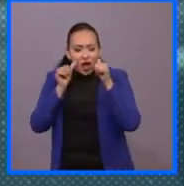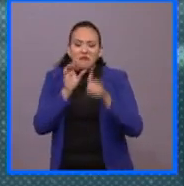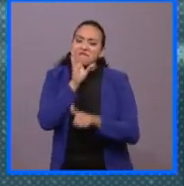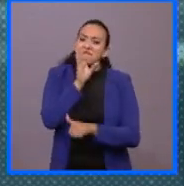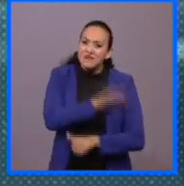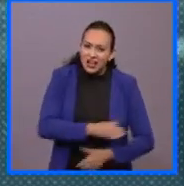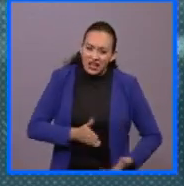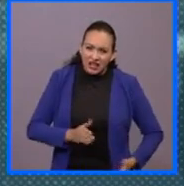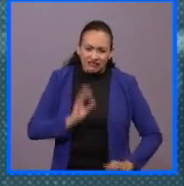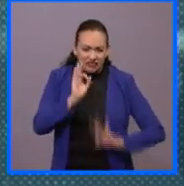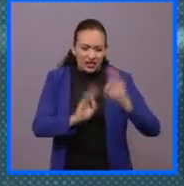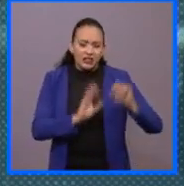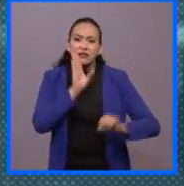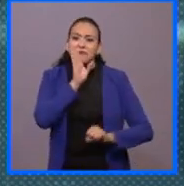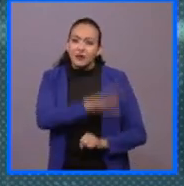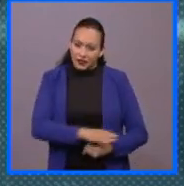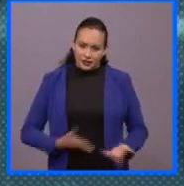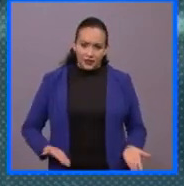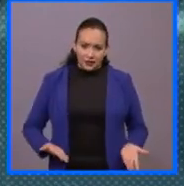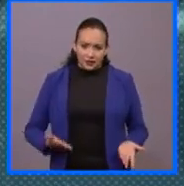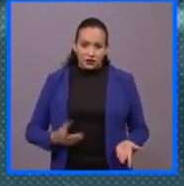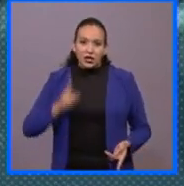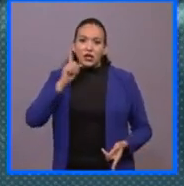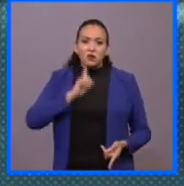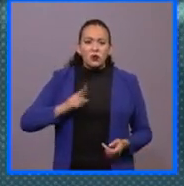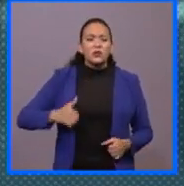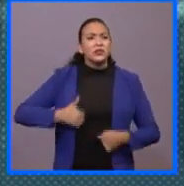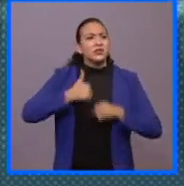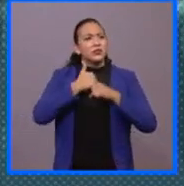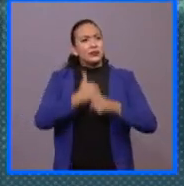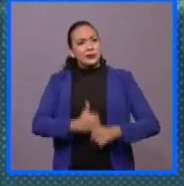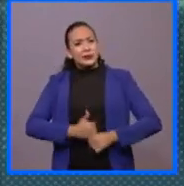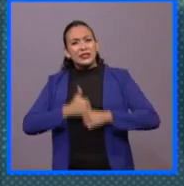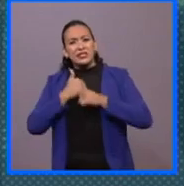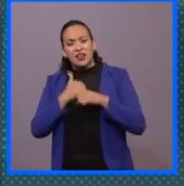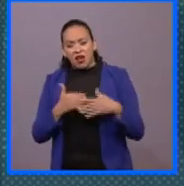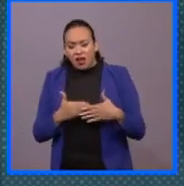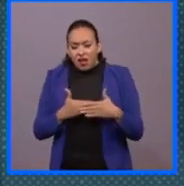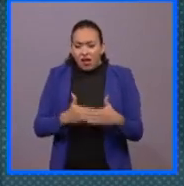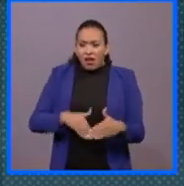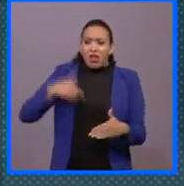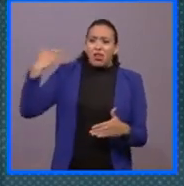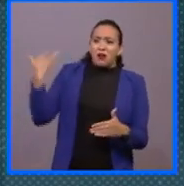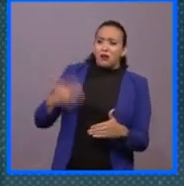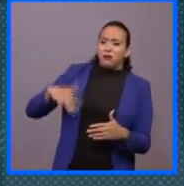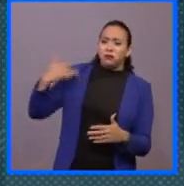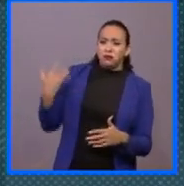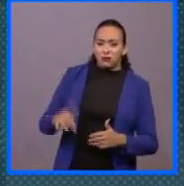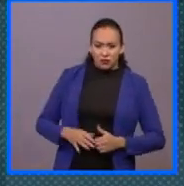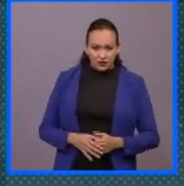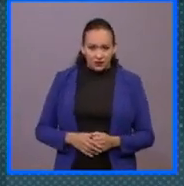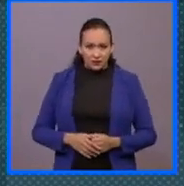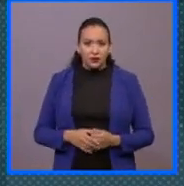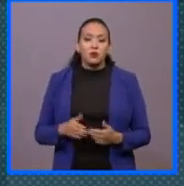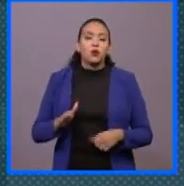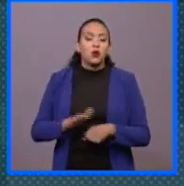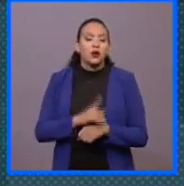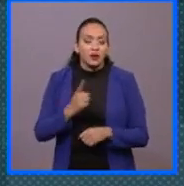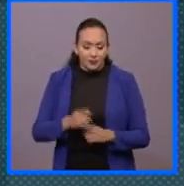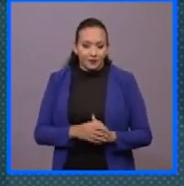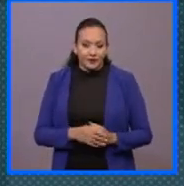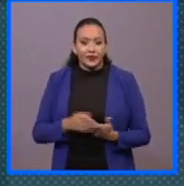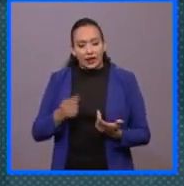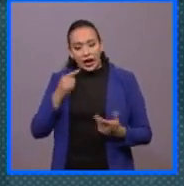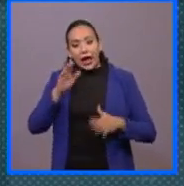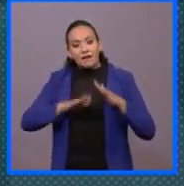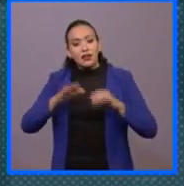estos desafíos con abuso rutinario se aprende a través de la socialización y la rutina.